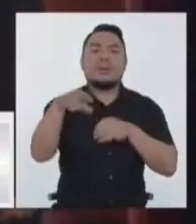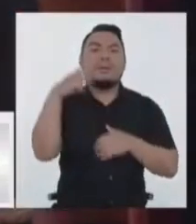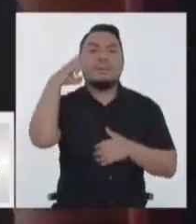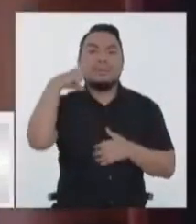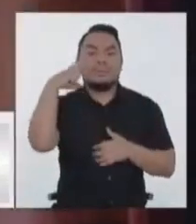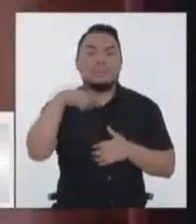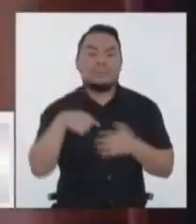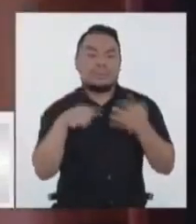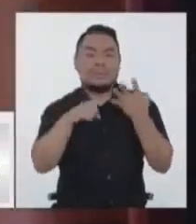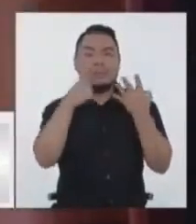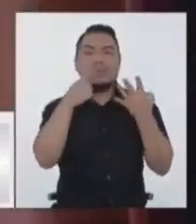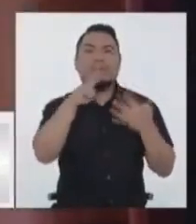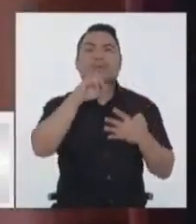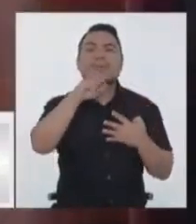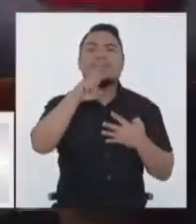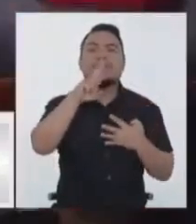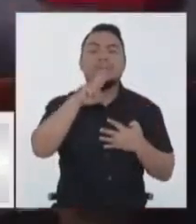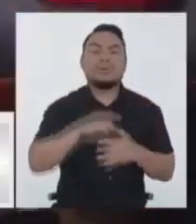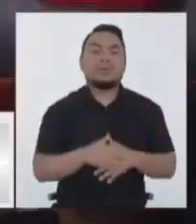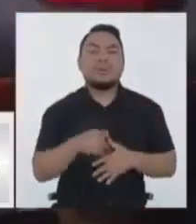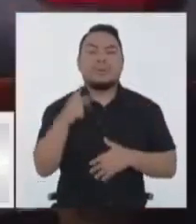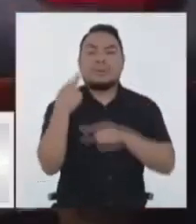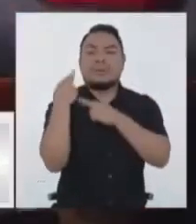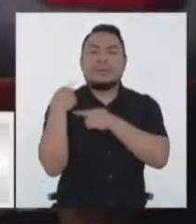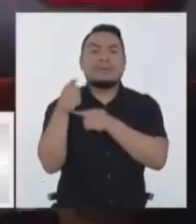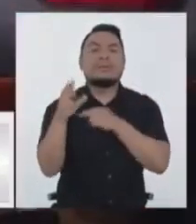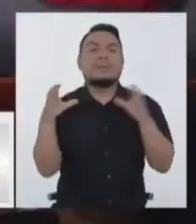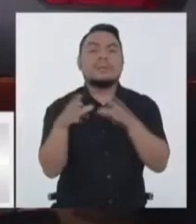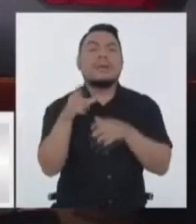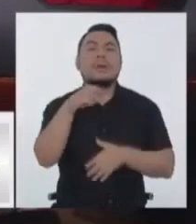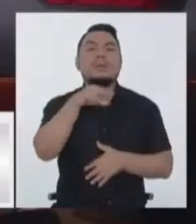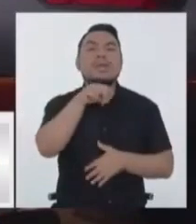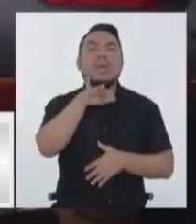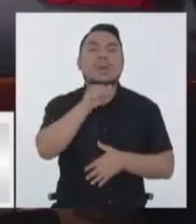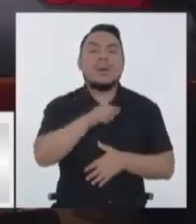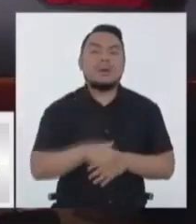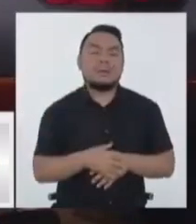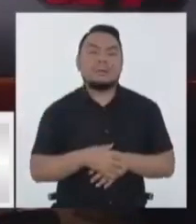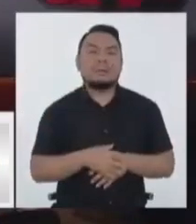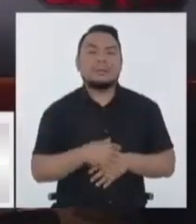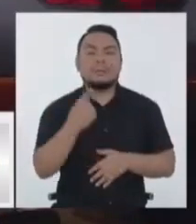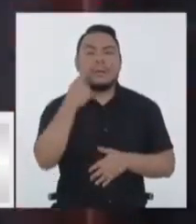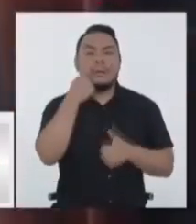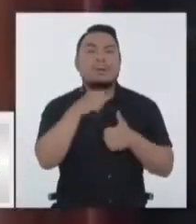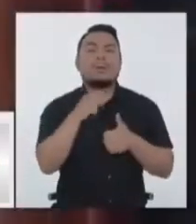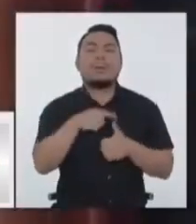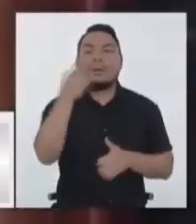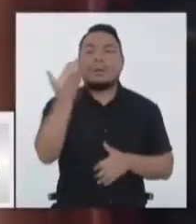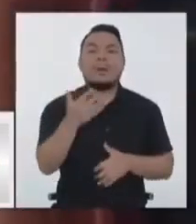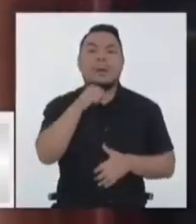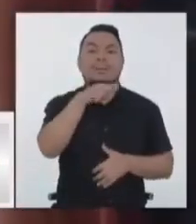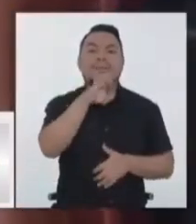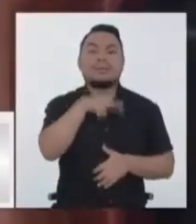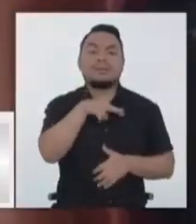Puno. Para el señor Víctor Raúl Cutipa Cama, representante de Moquegua. Y para el señor Pasión